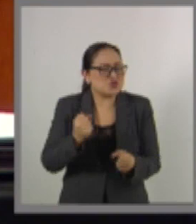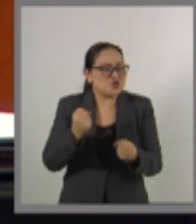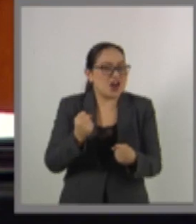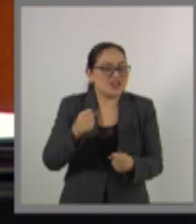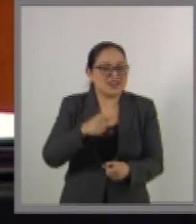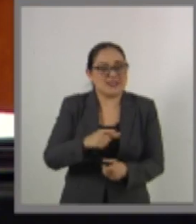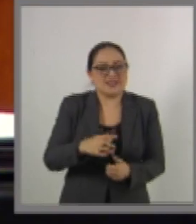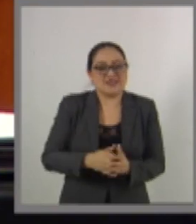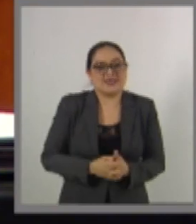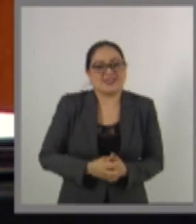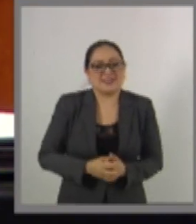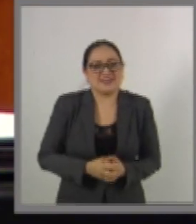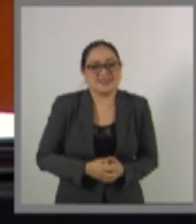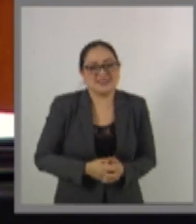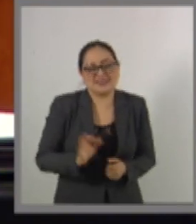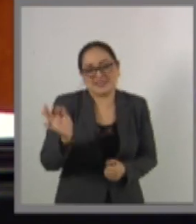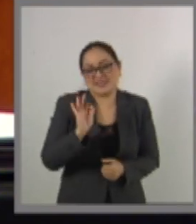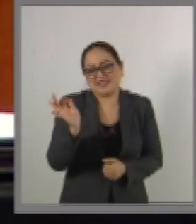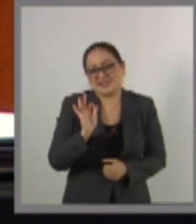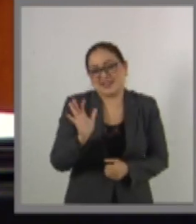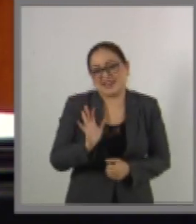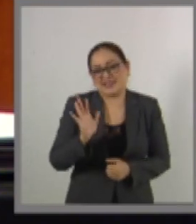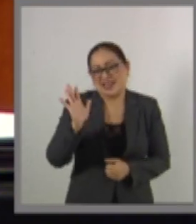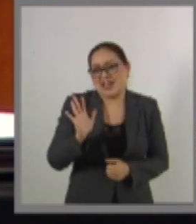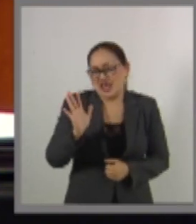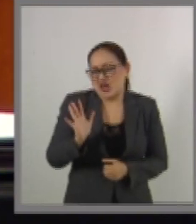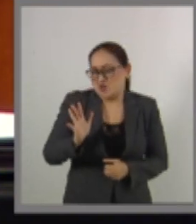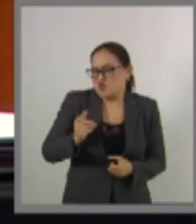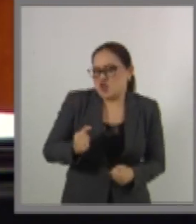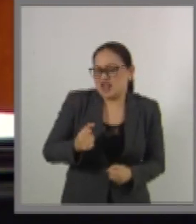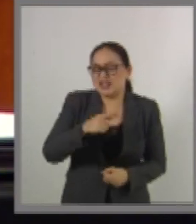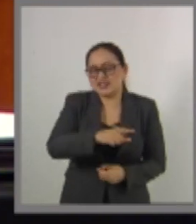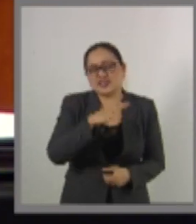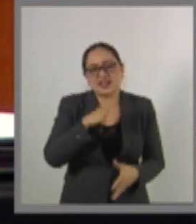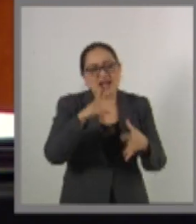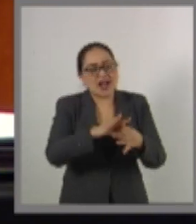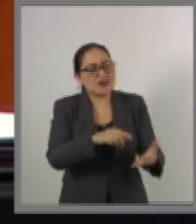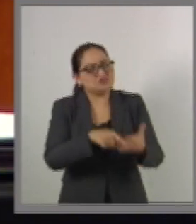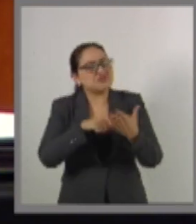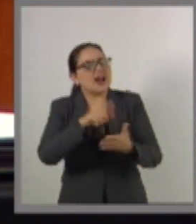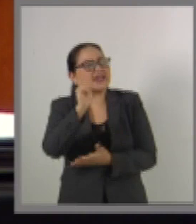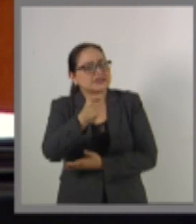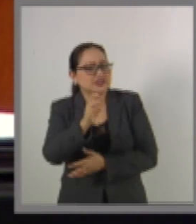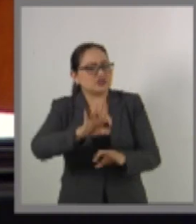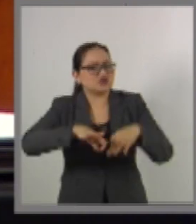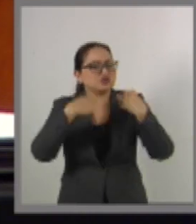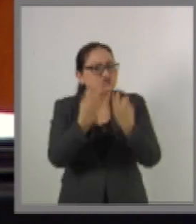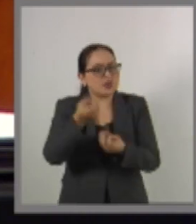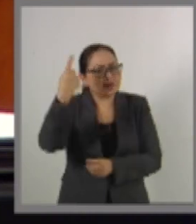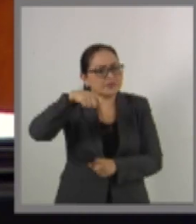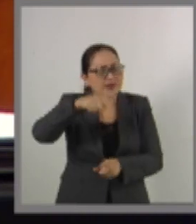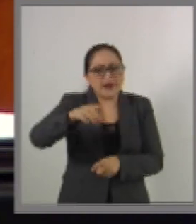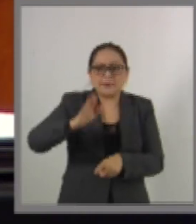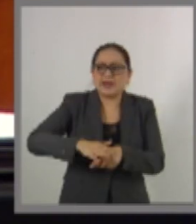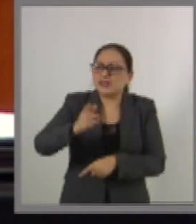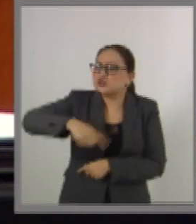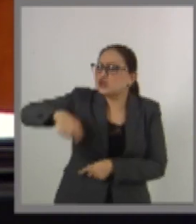que en su momento sí fueron chistes pesados, pero que también fueron un instrumento eficaz para distender